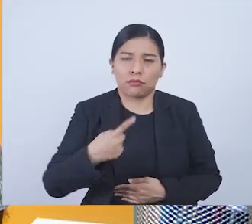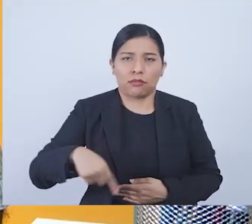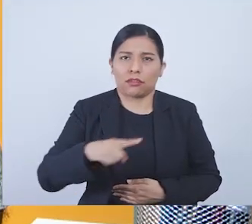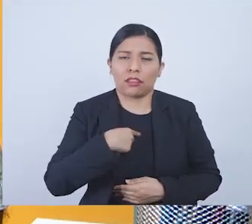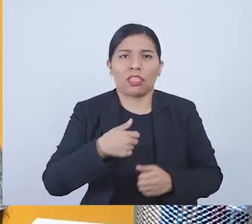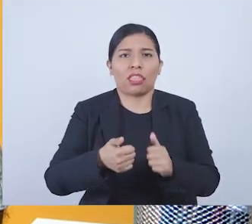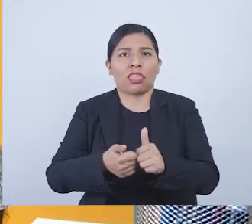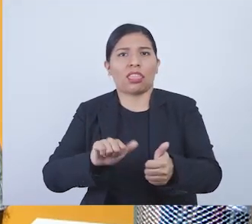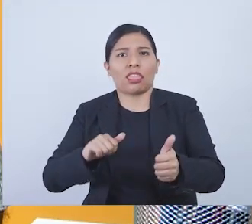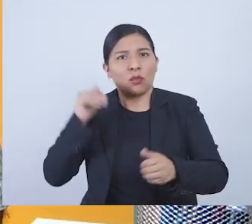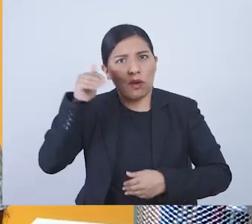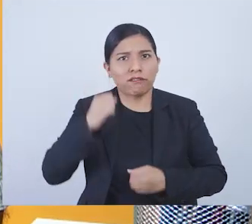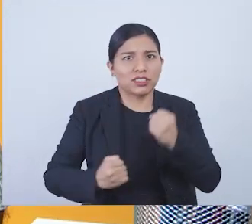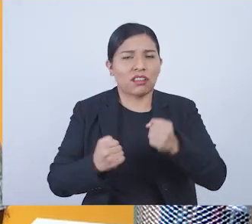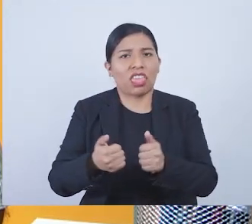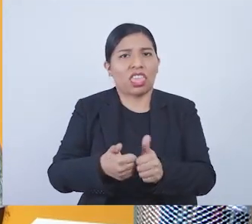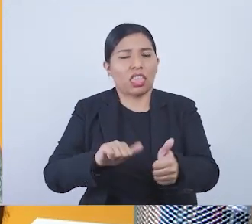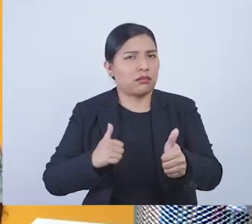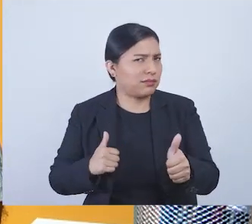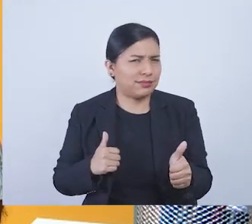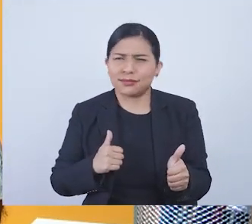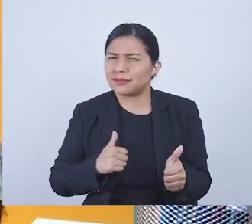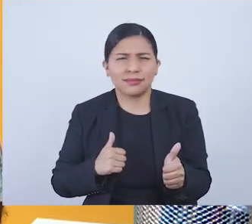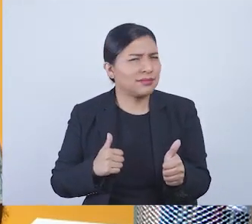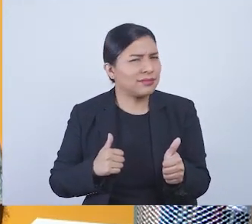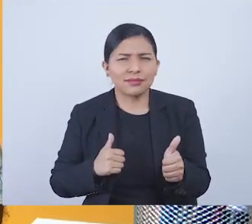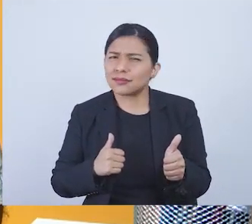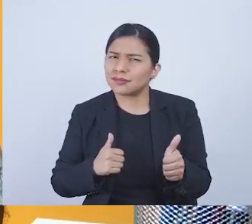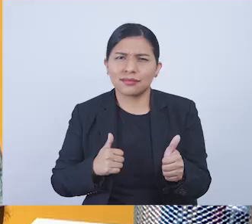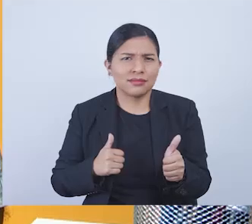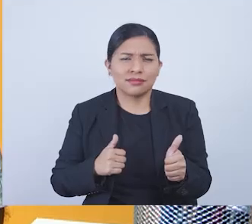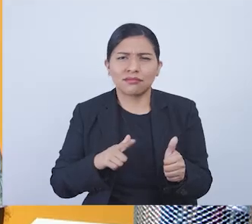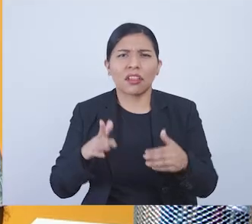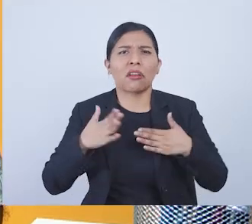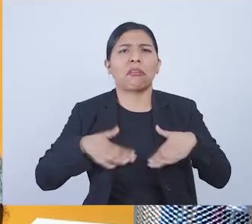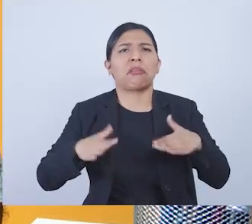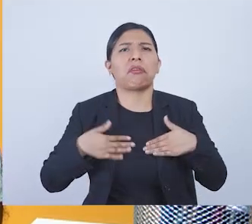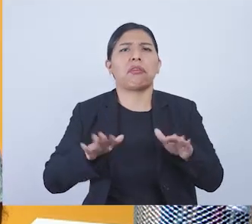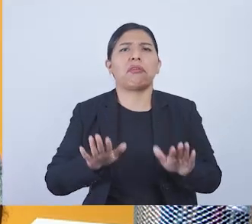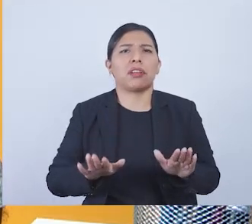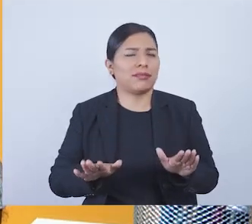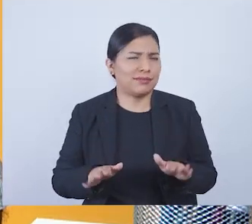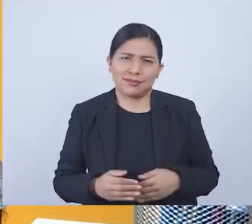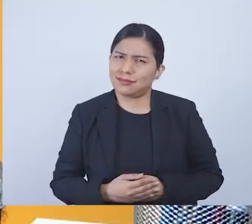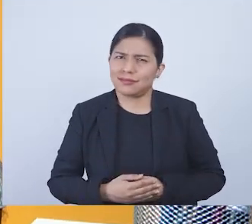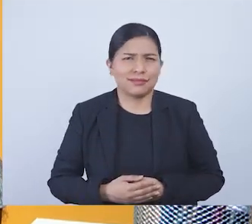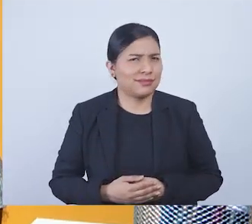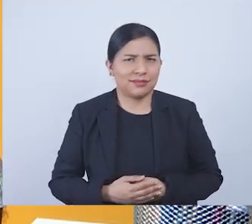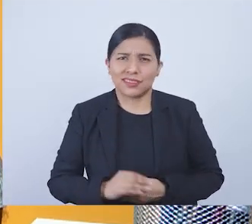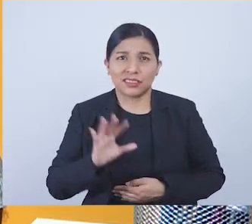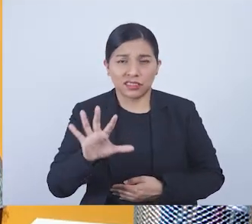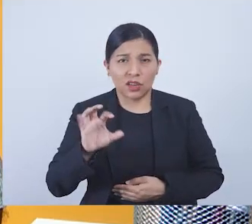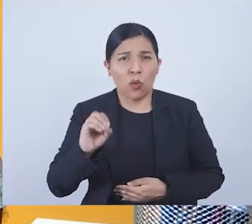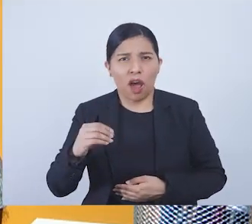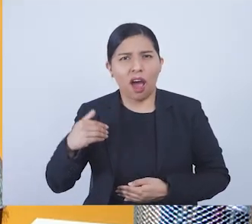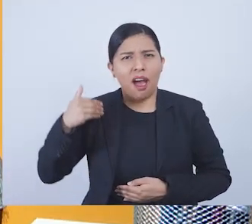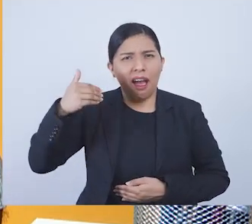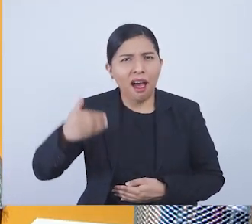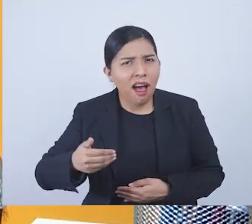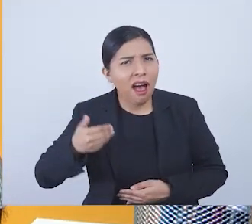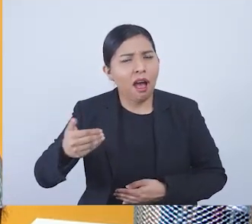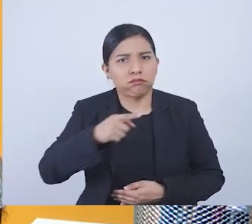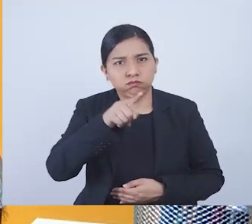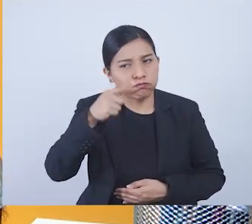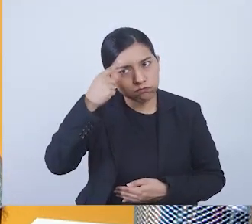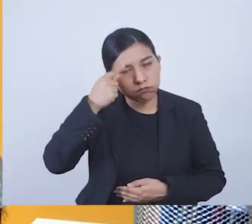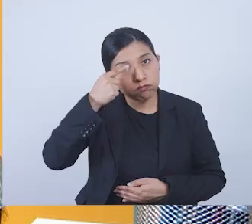quedarnos en la situación críate fama y échate a dormir. Por lo tanto, los 50 años nos debe llevar